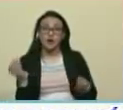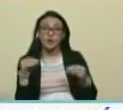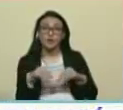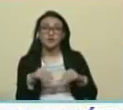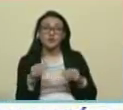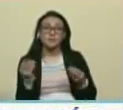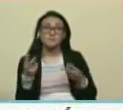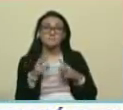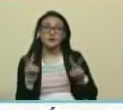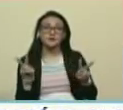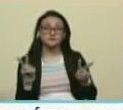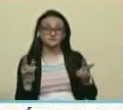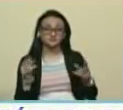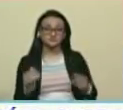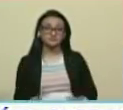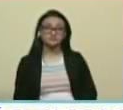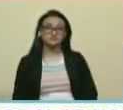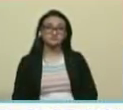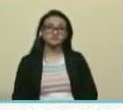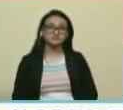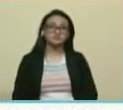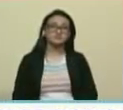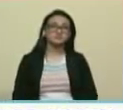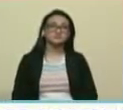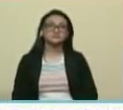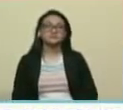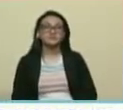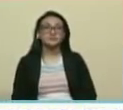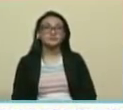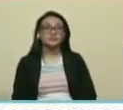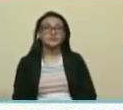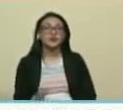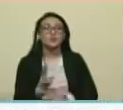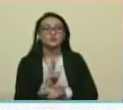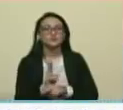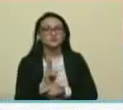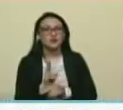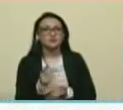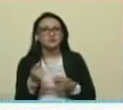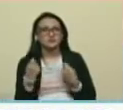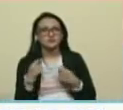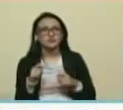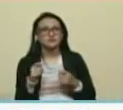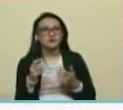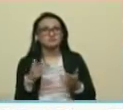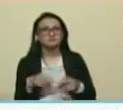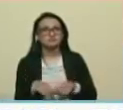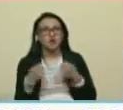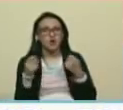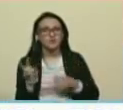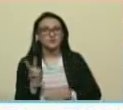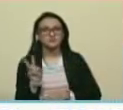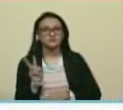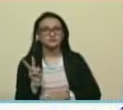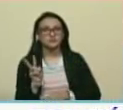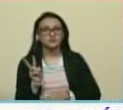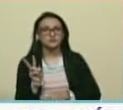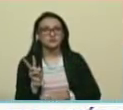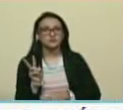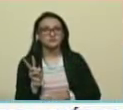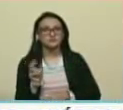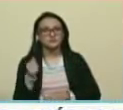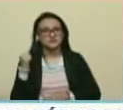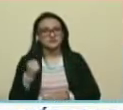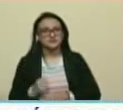paz, se está utilizando algunas de esas actuaciones para tratar de agredir a Venezuela para tratar de